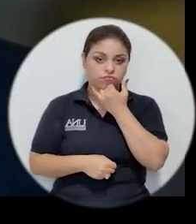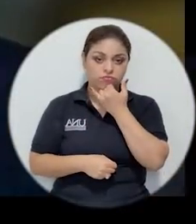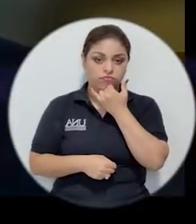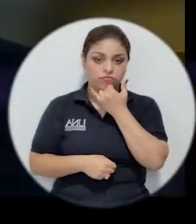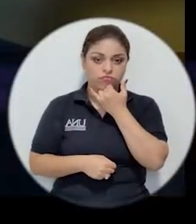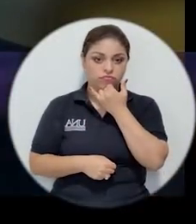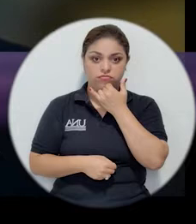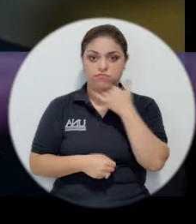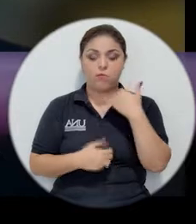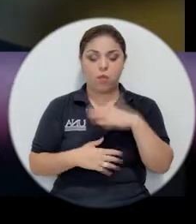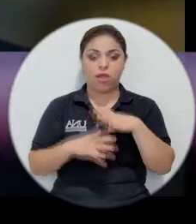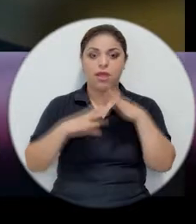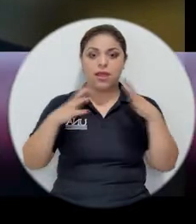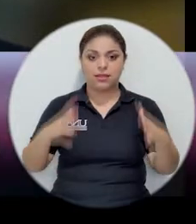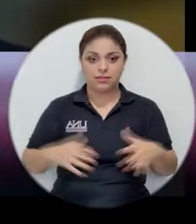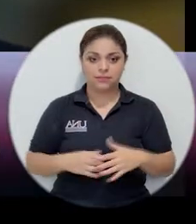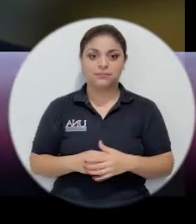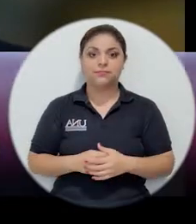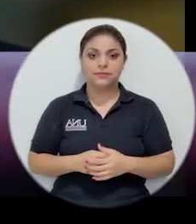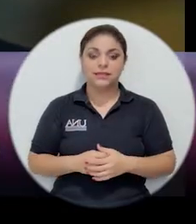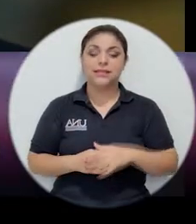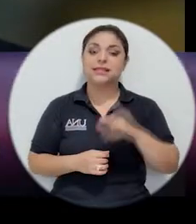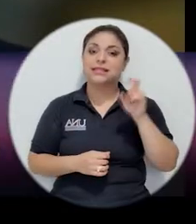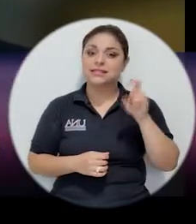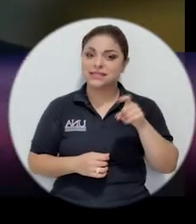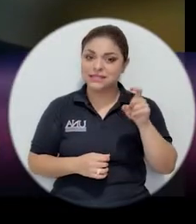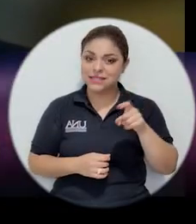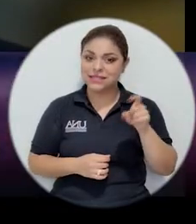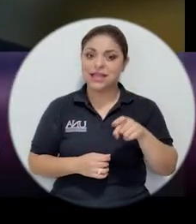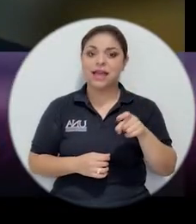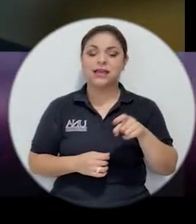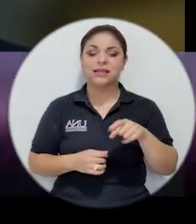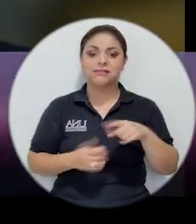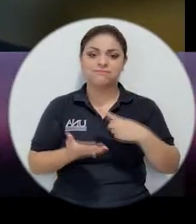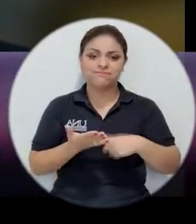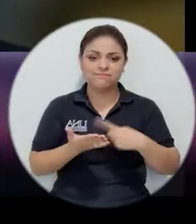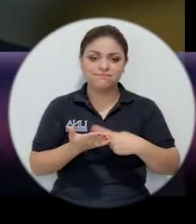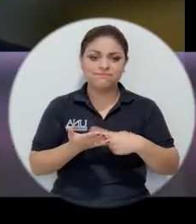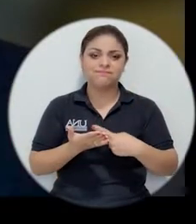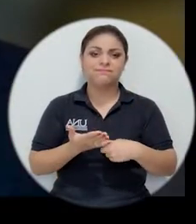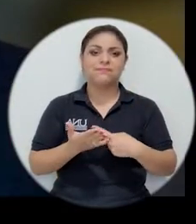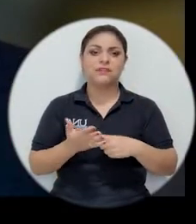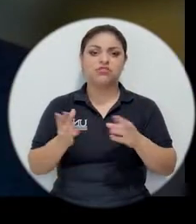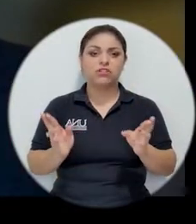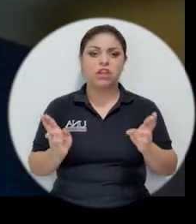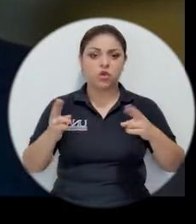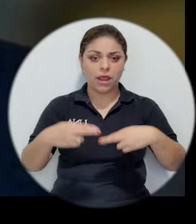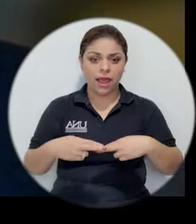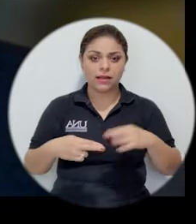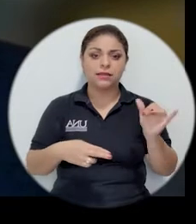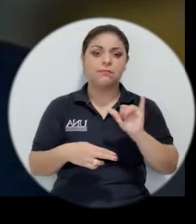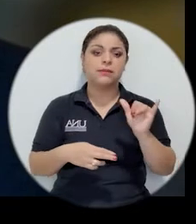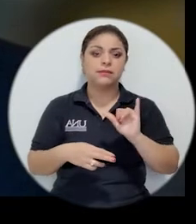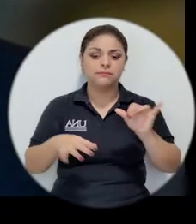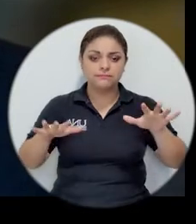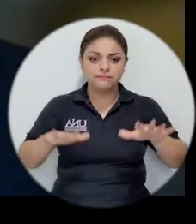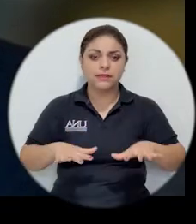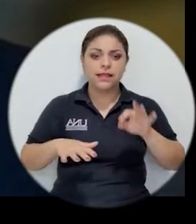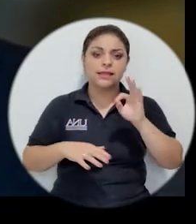error de dimensiones mayúsculas. Requiere una aproximación regional y una